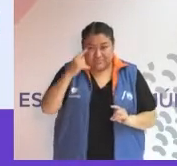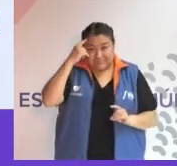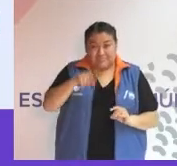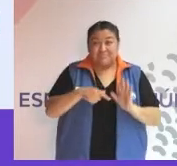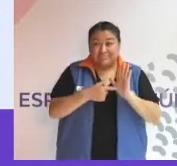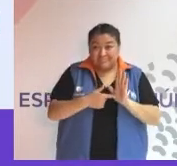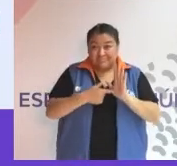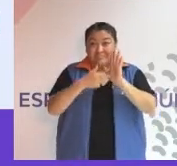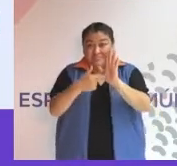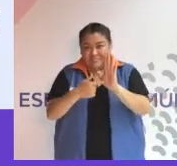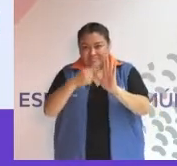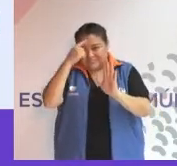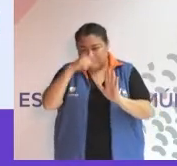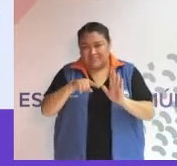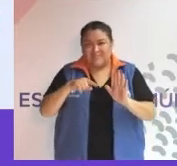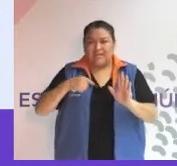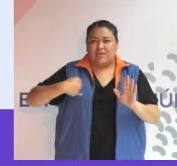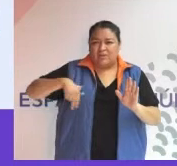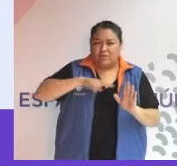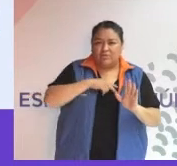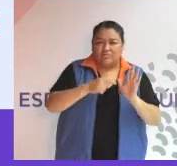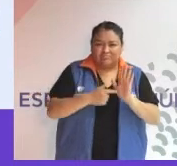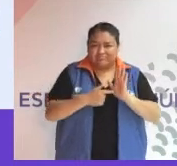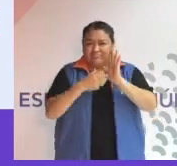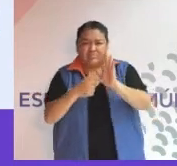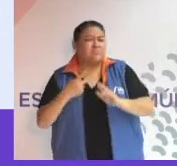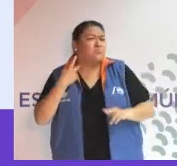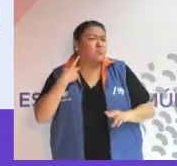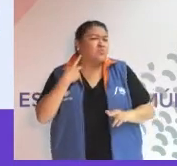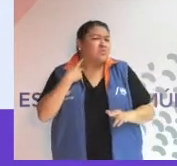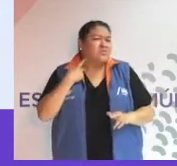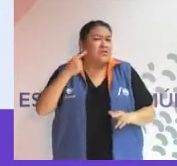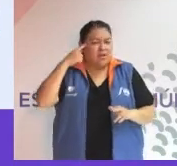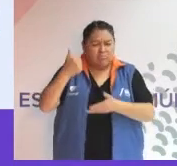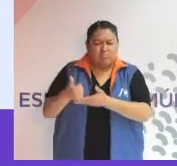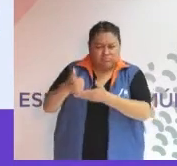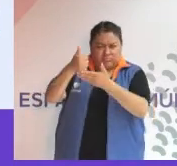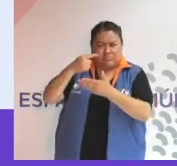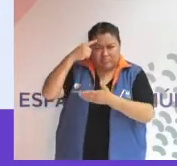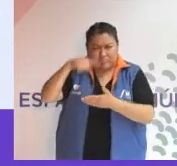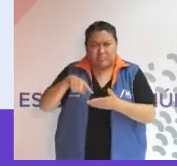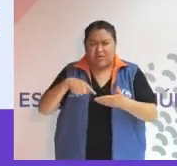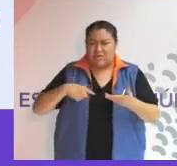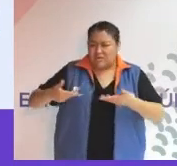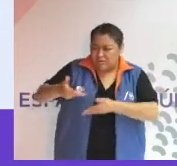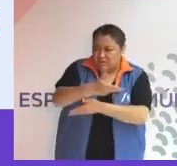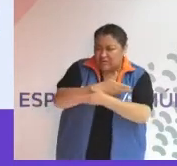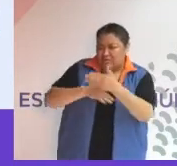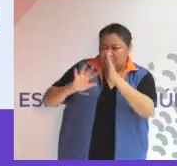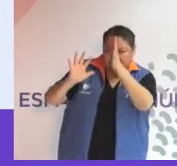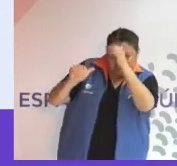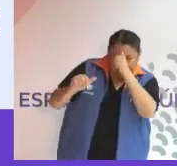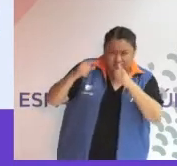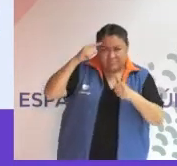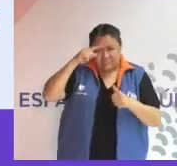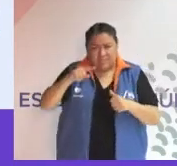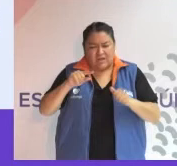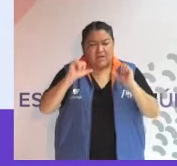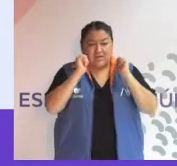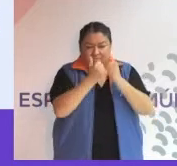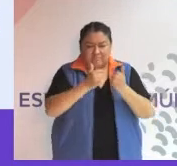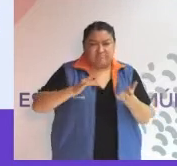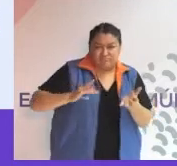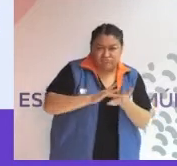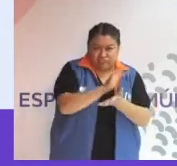y la posibilidad de que se estructure la política para construir ámbitos de acumulación de la sociedad civil,